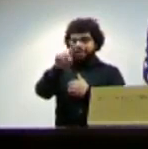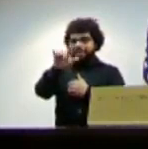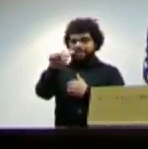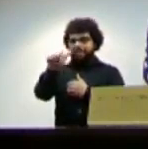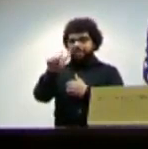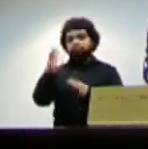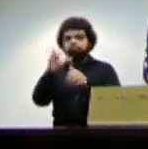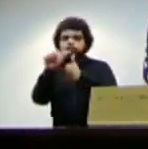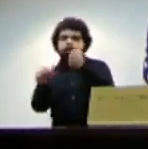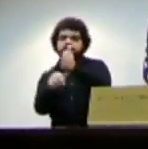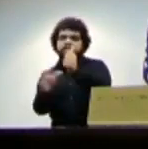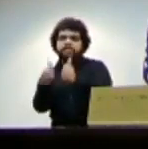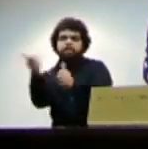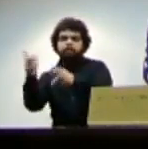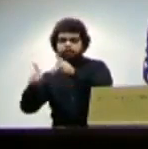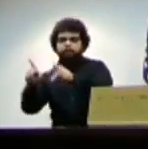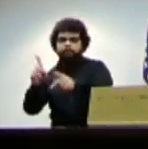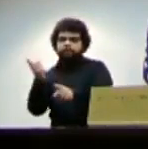Sí.